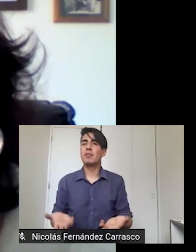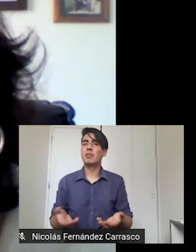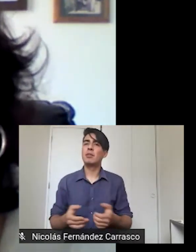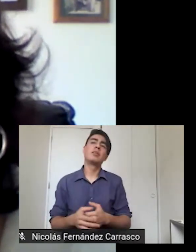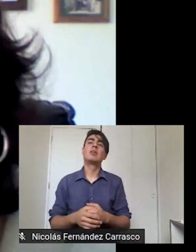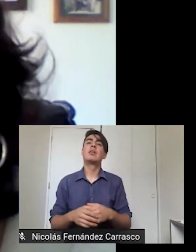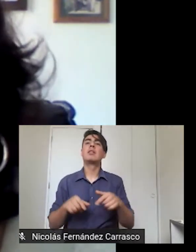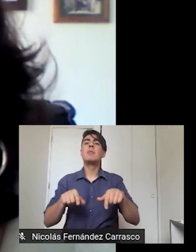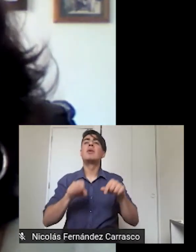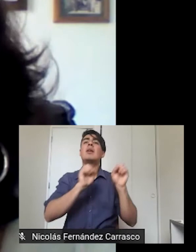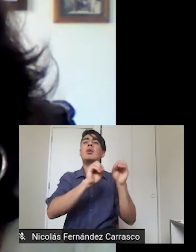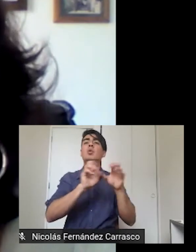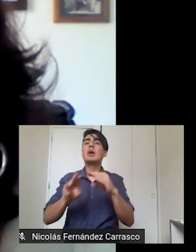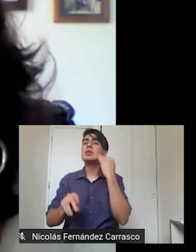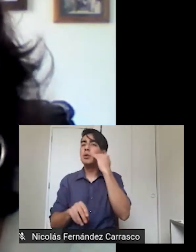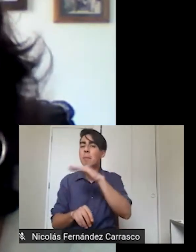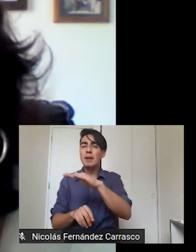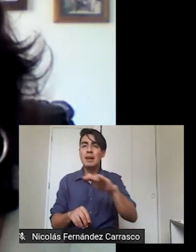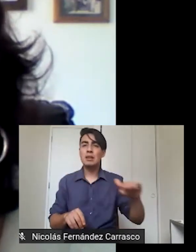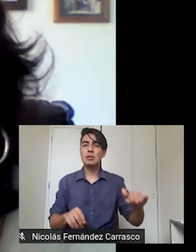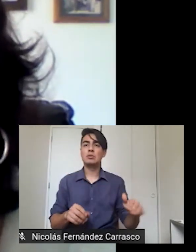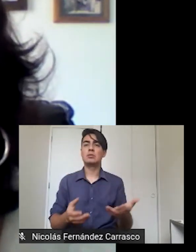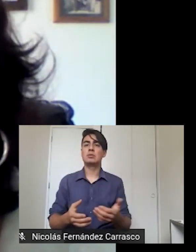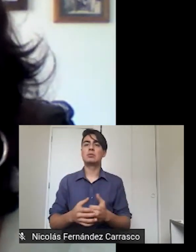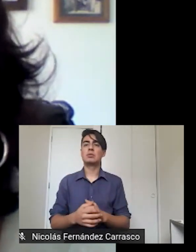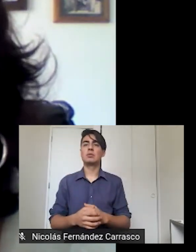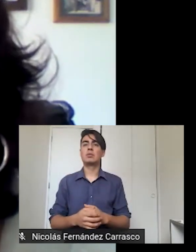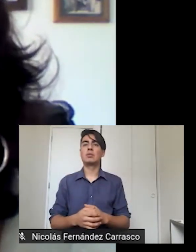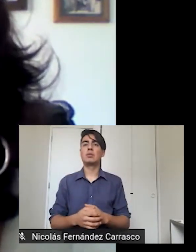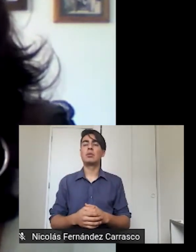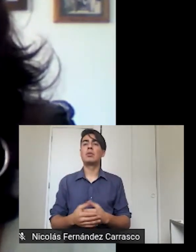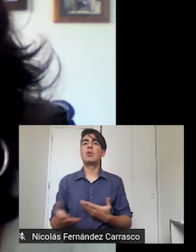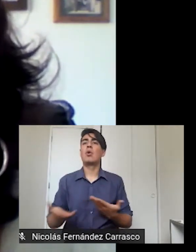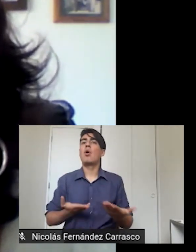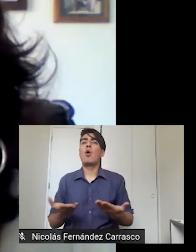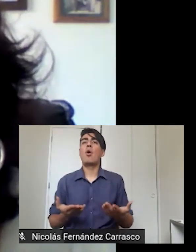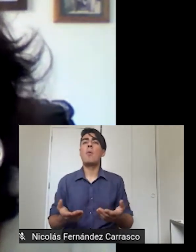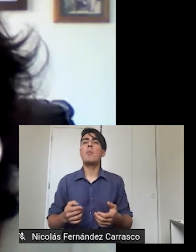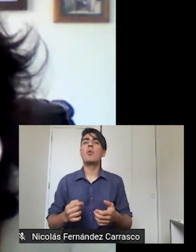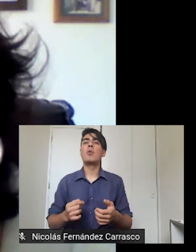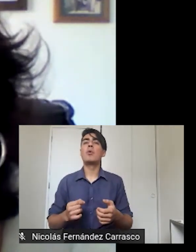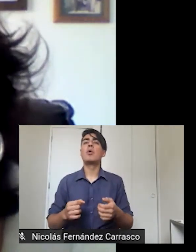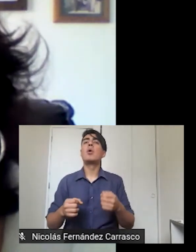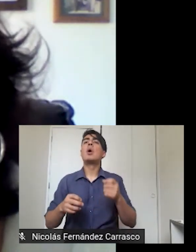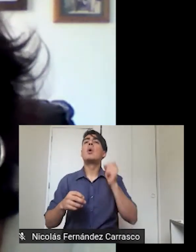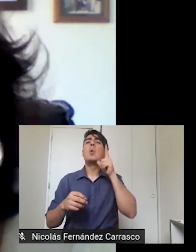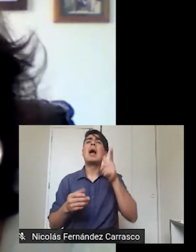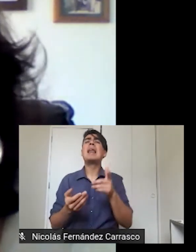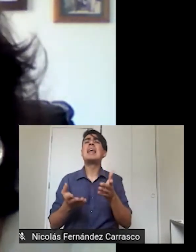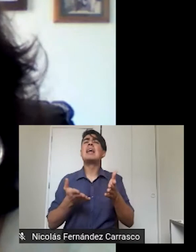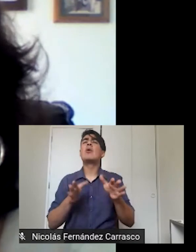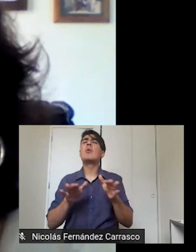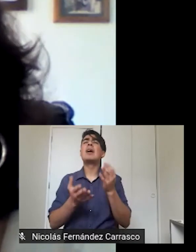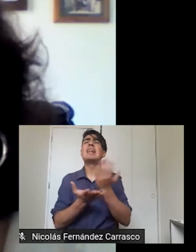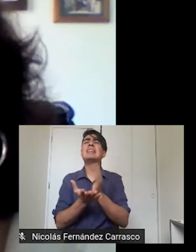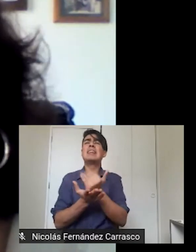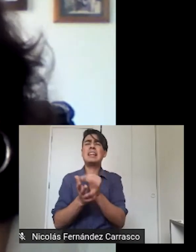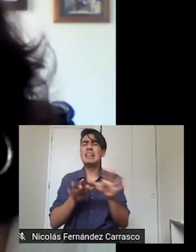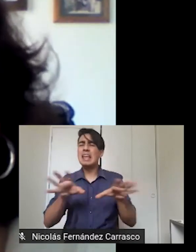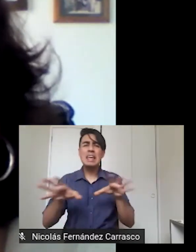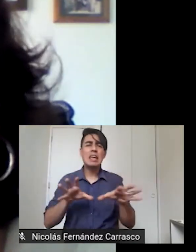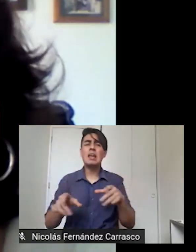qué estrategias han utilizado frente a profesores o culturas, ¿no es cierto?,